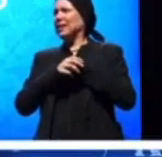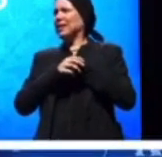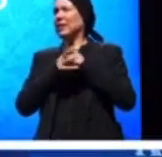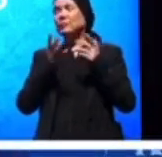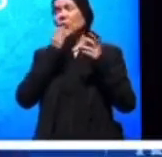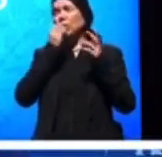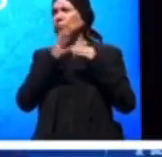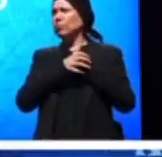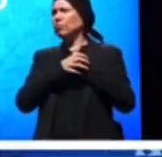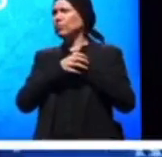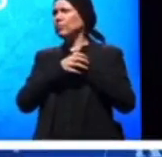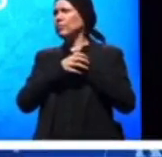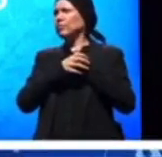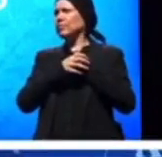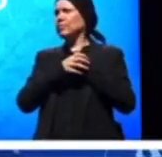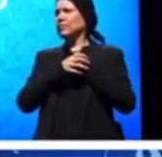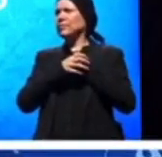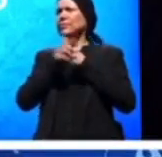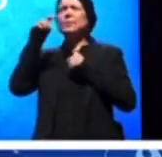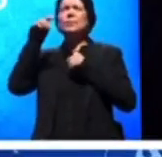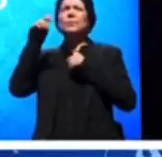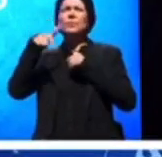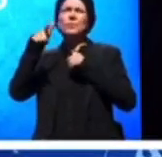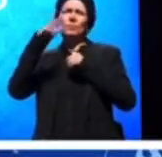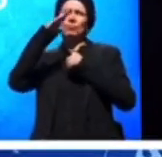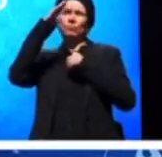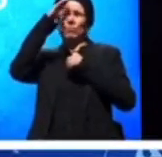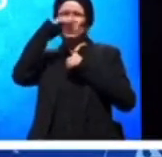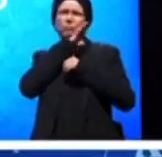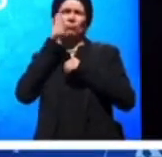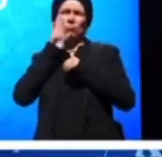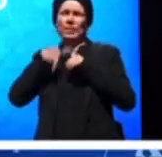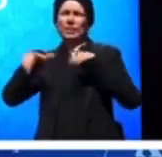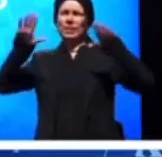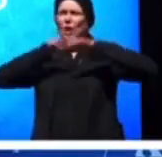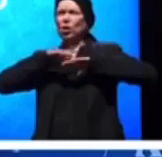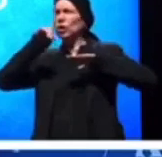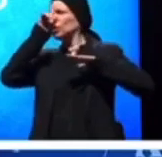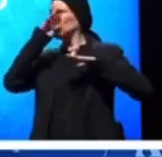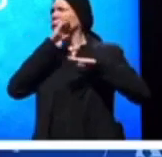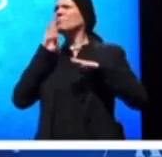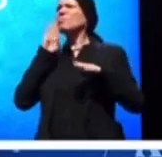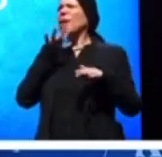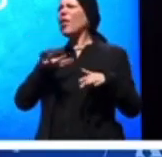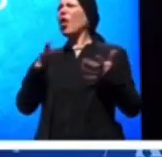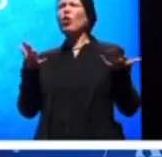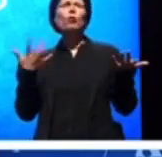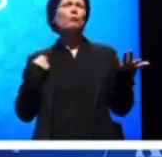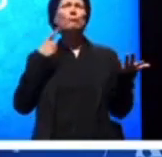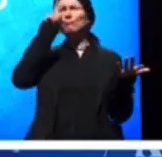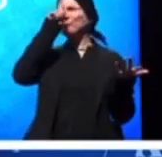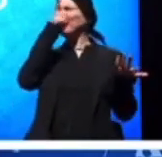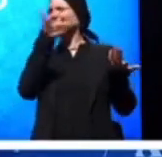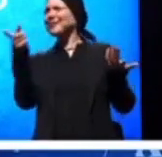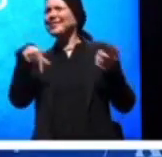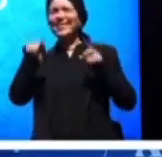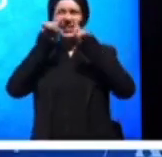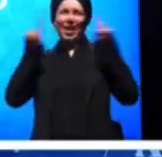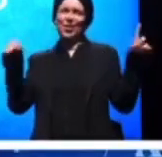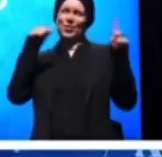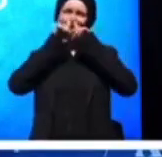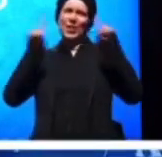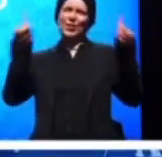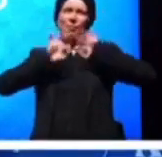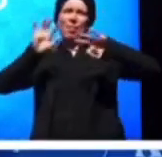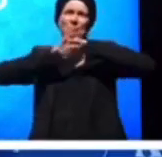bueno, es que tengo que señalar aquí a mis padres. No sé dónde está mi madre ahora, pero es que este año es un año muy especial